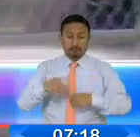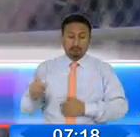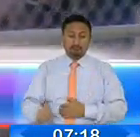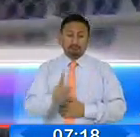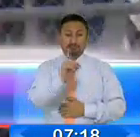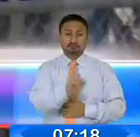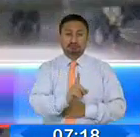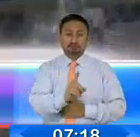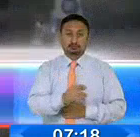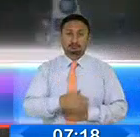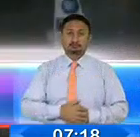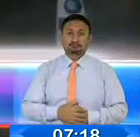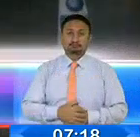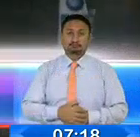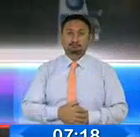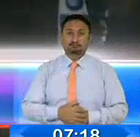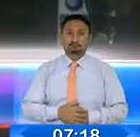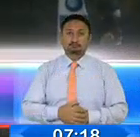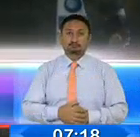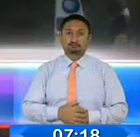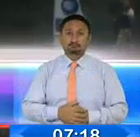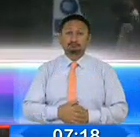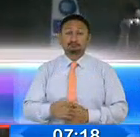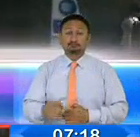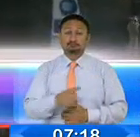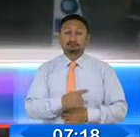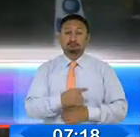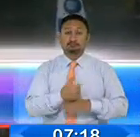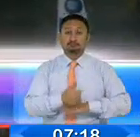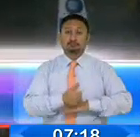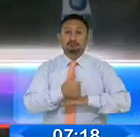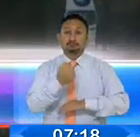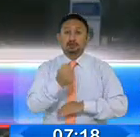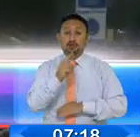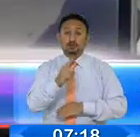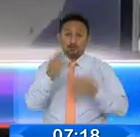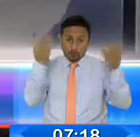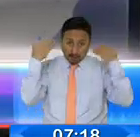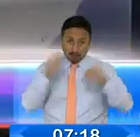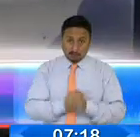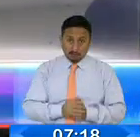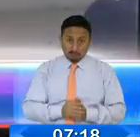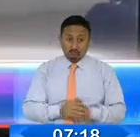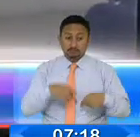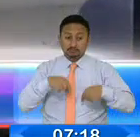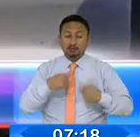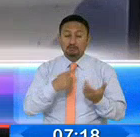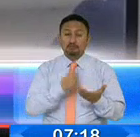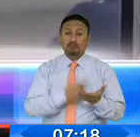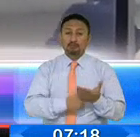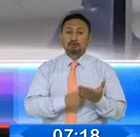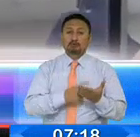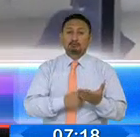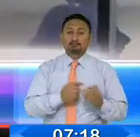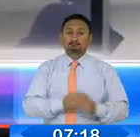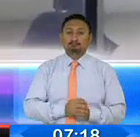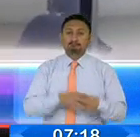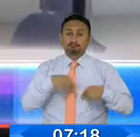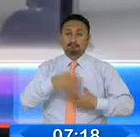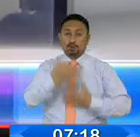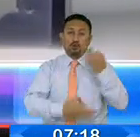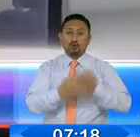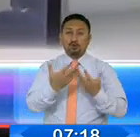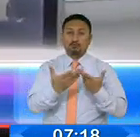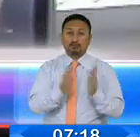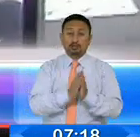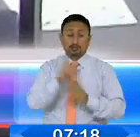legal. En la Unidad Judicial Valdivia, ubicada en el sur de Guayaquil, se desarrolló la diligencia. Aquí el juez acogió el